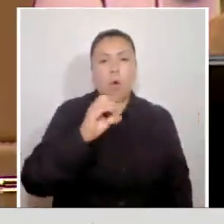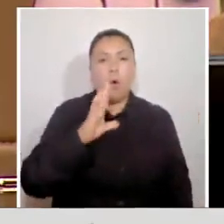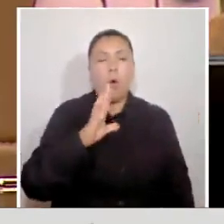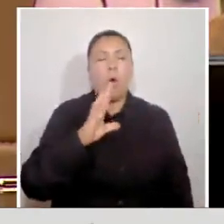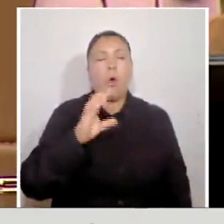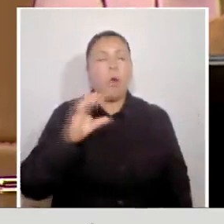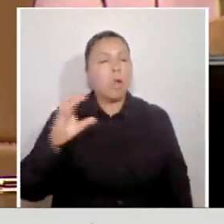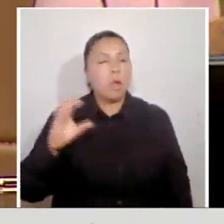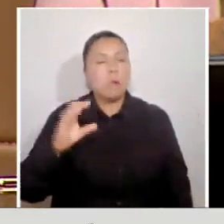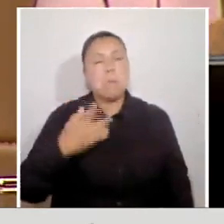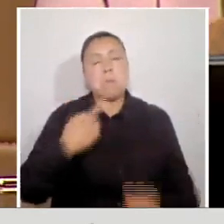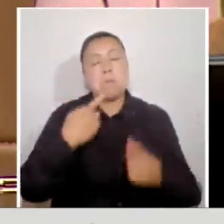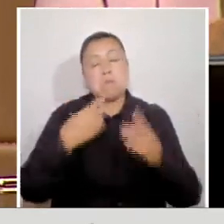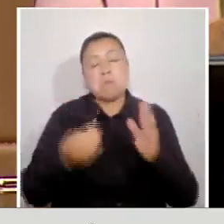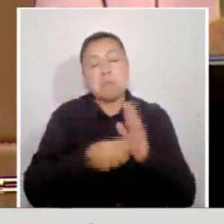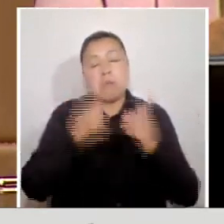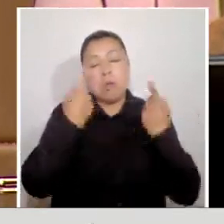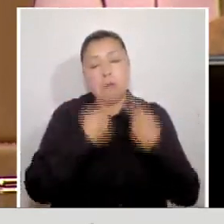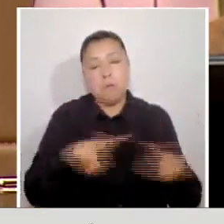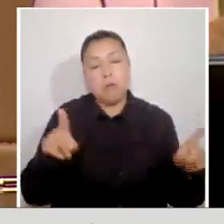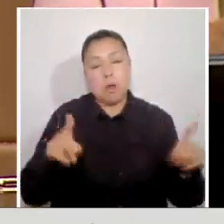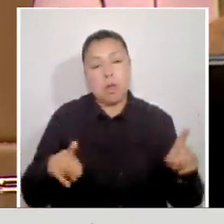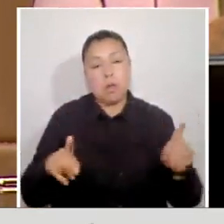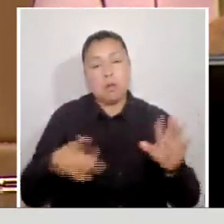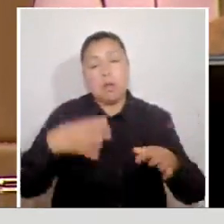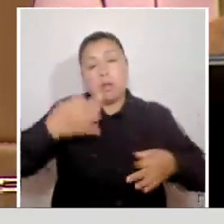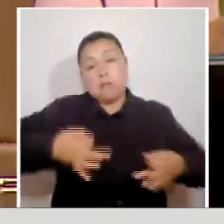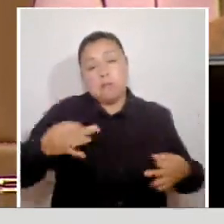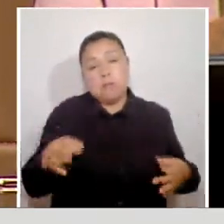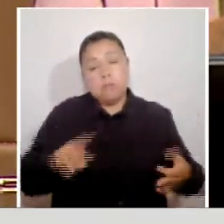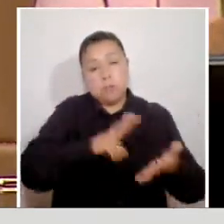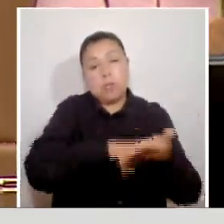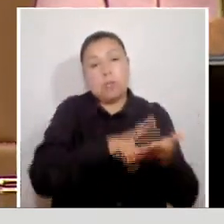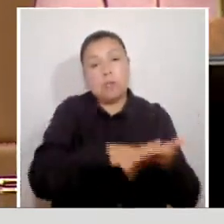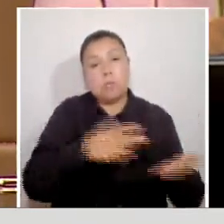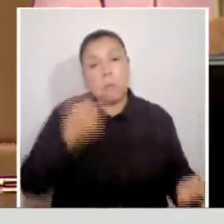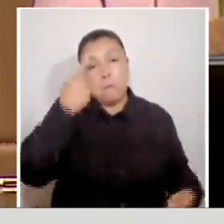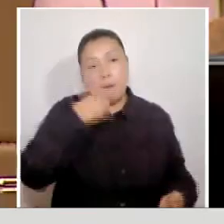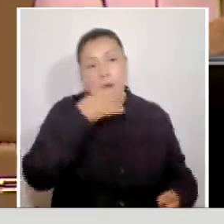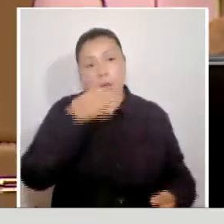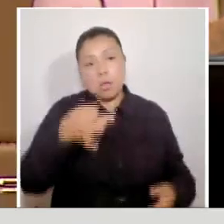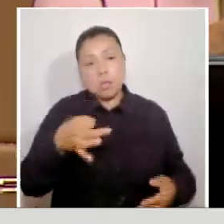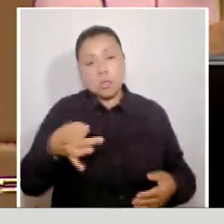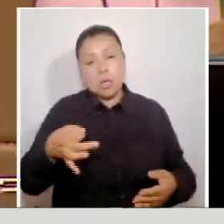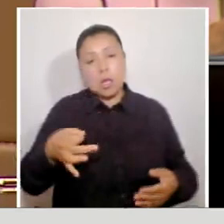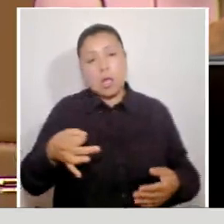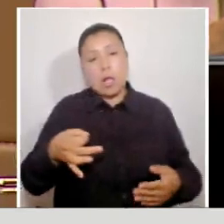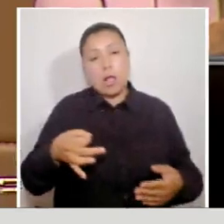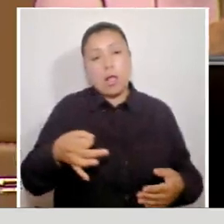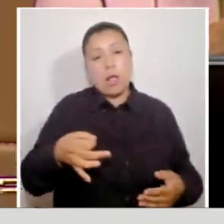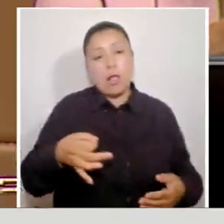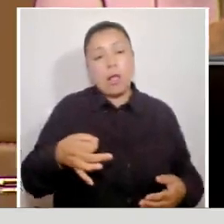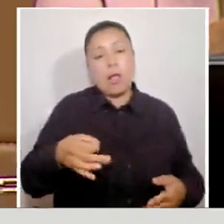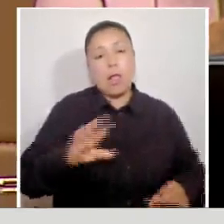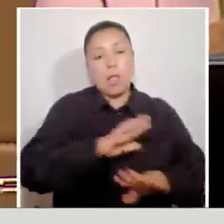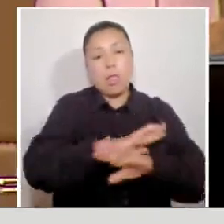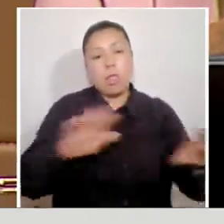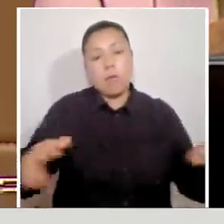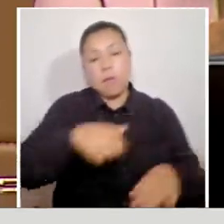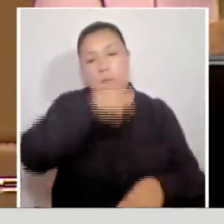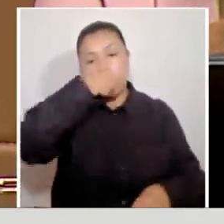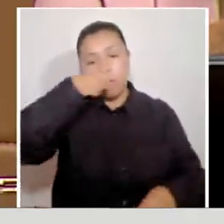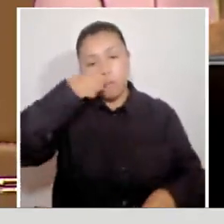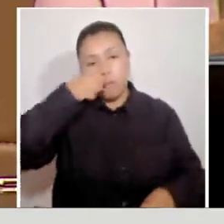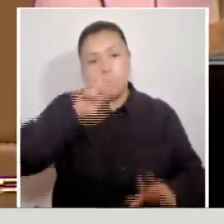tengamos A favor o en contra legítimas Por cierto señala que tiene que dejar la droga creo que eso no corresponde en función del artículo